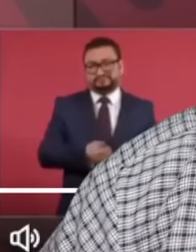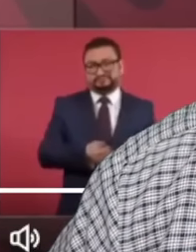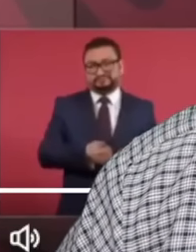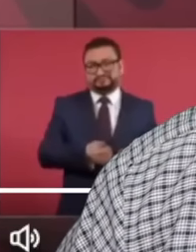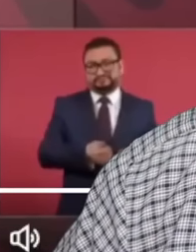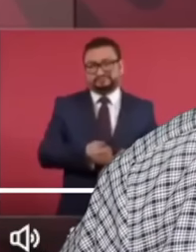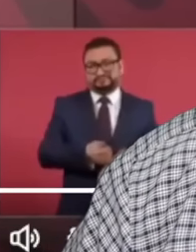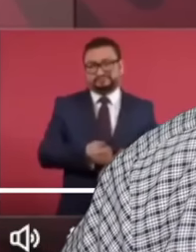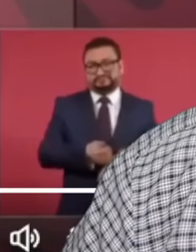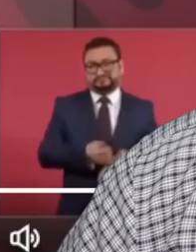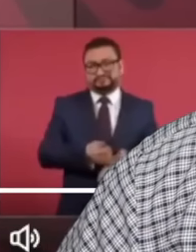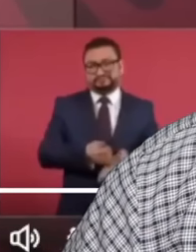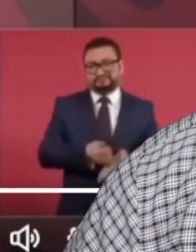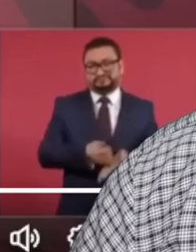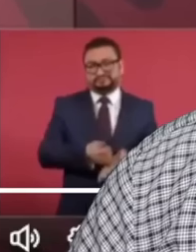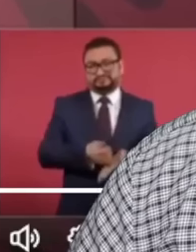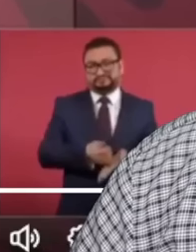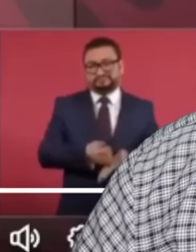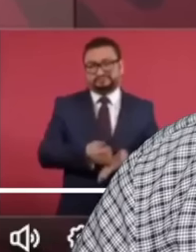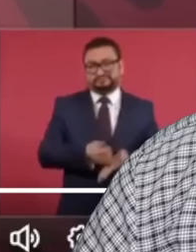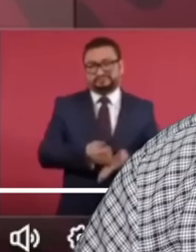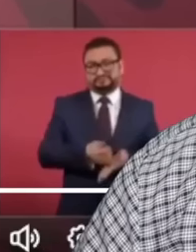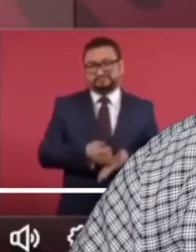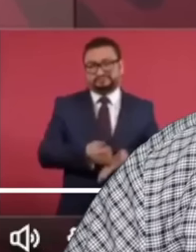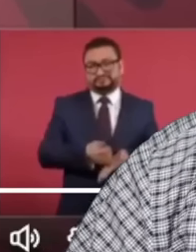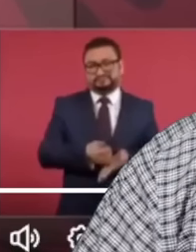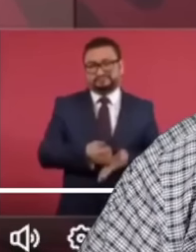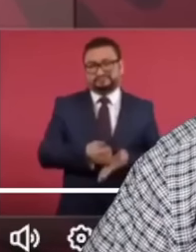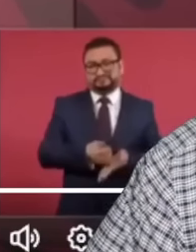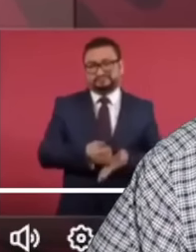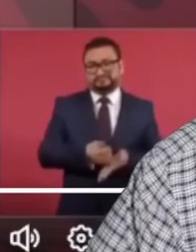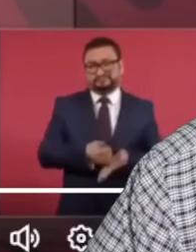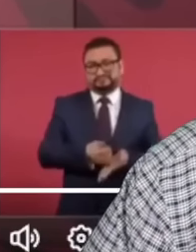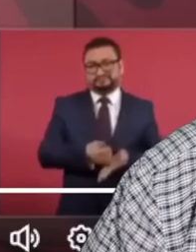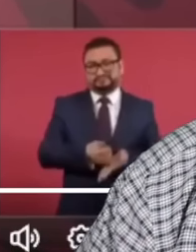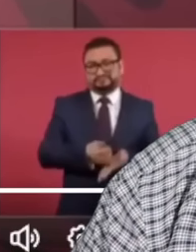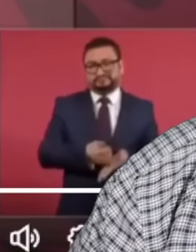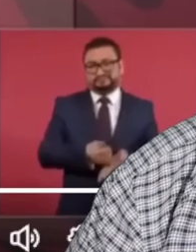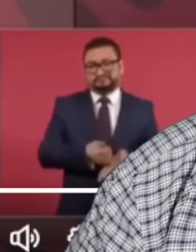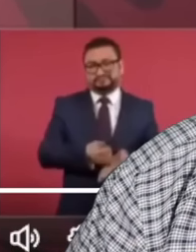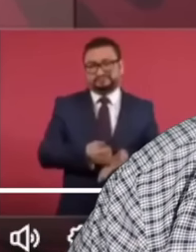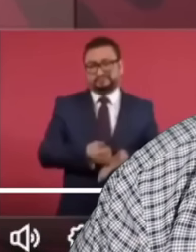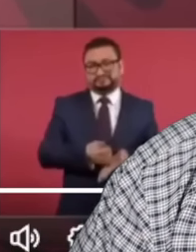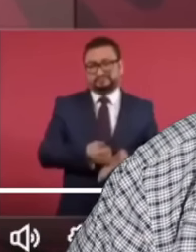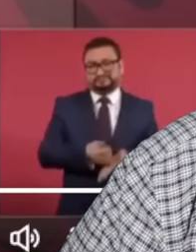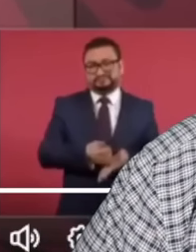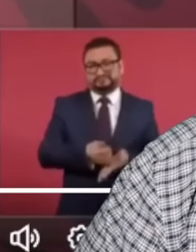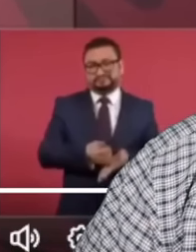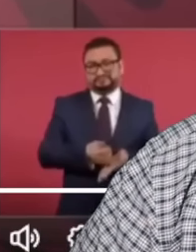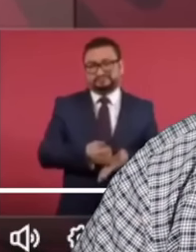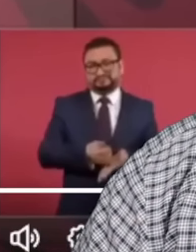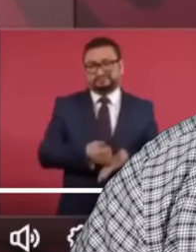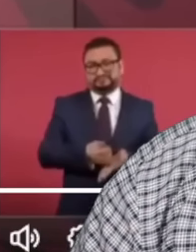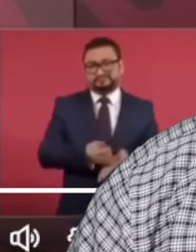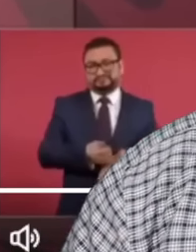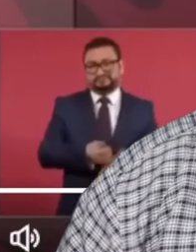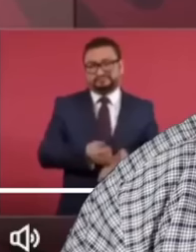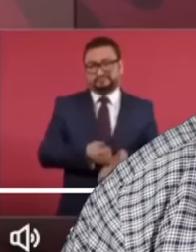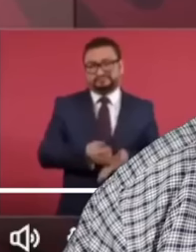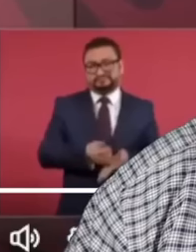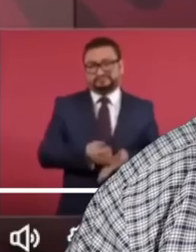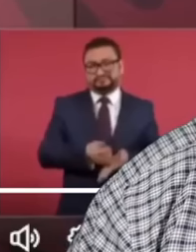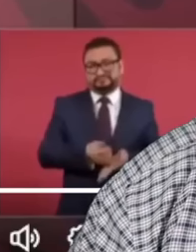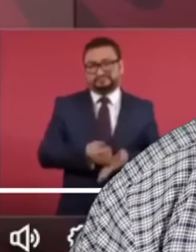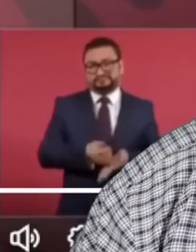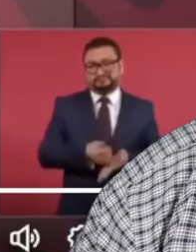que no va a funcionar que no funcionó los 5 años de gobierno del presidente los que van y que no les va a funcionar otros 6 años